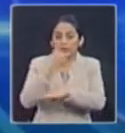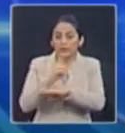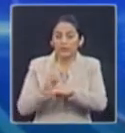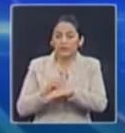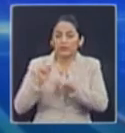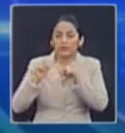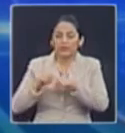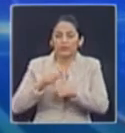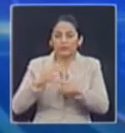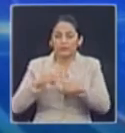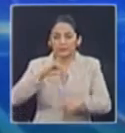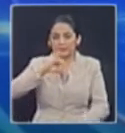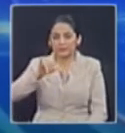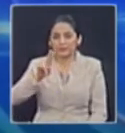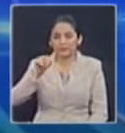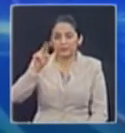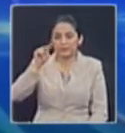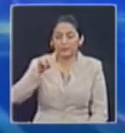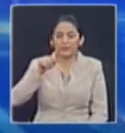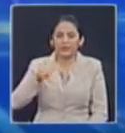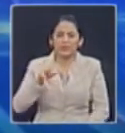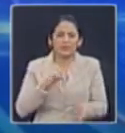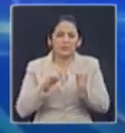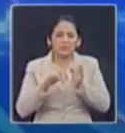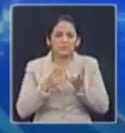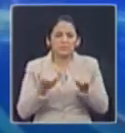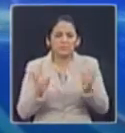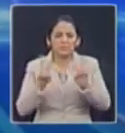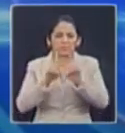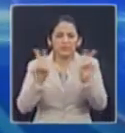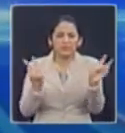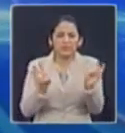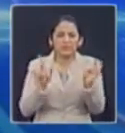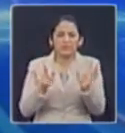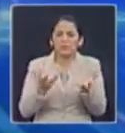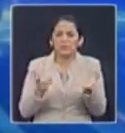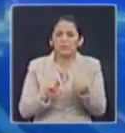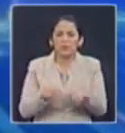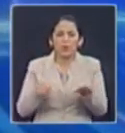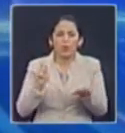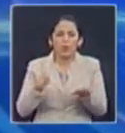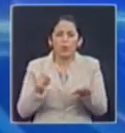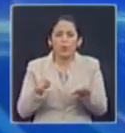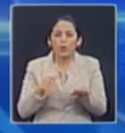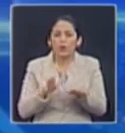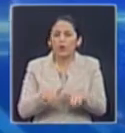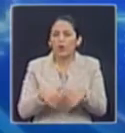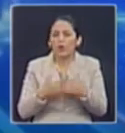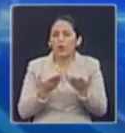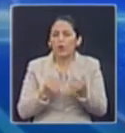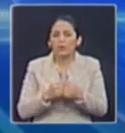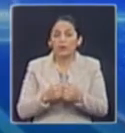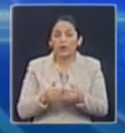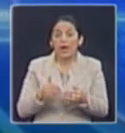Díaz Granados, para conocer este nuevo revés jurídico, por así decirlo, que tienen, porque la jueza